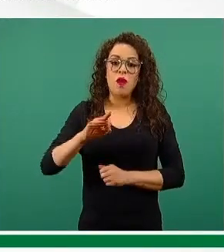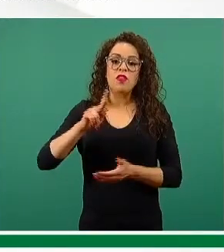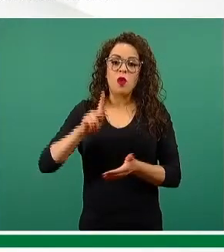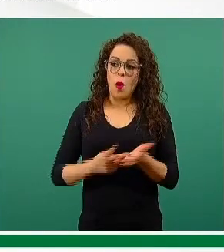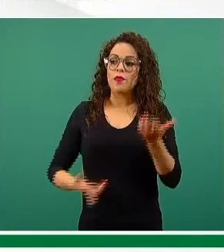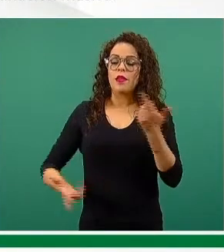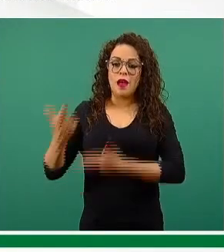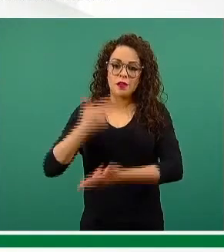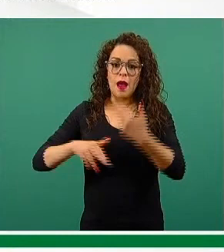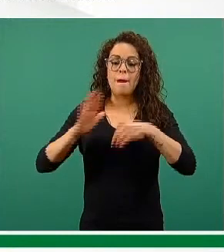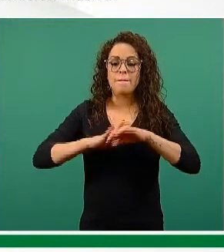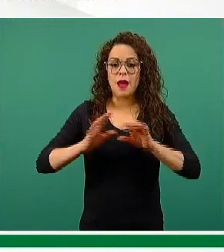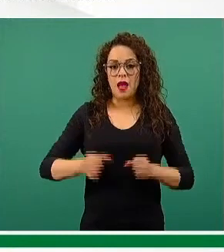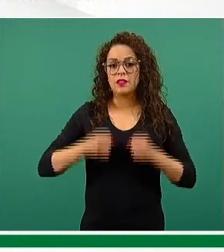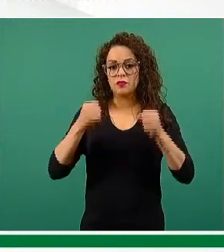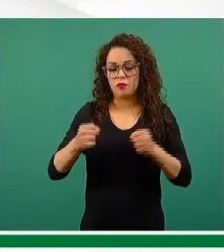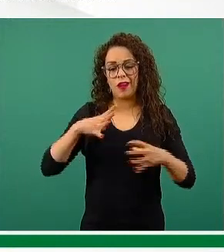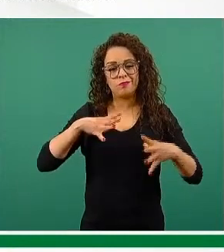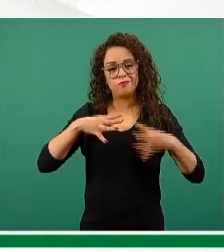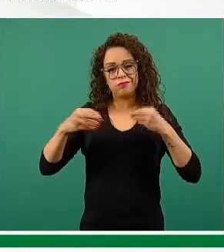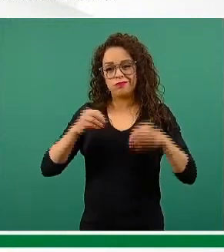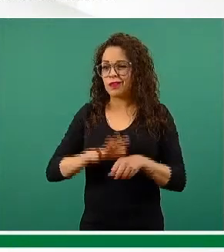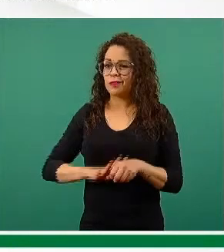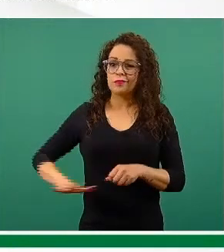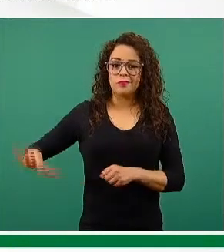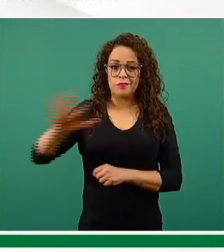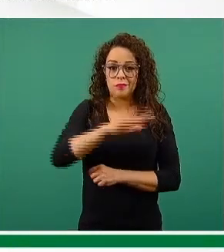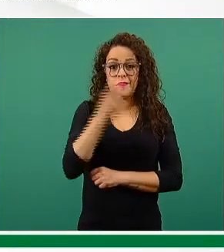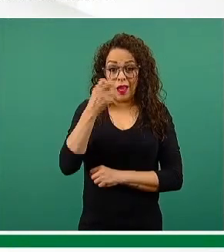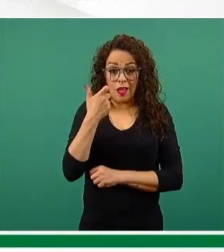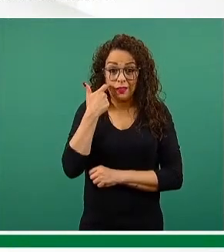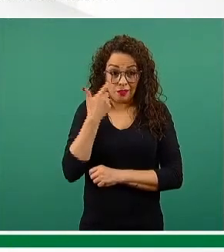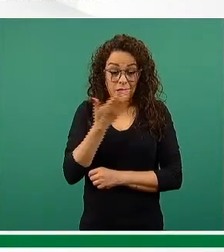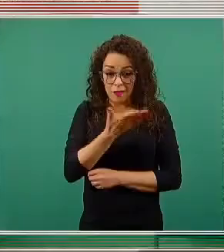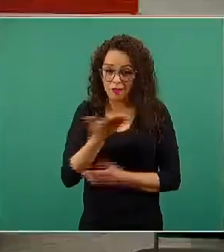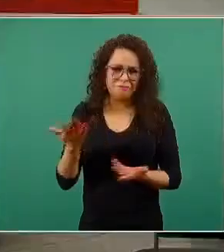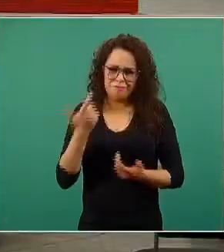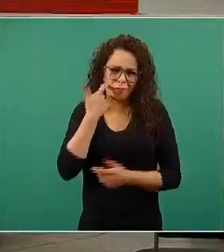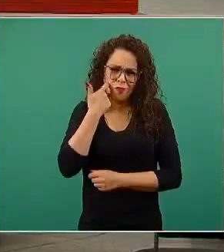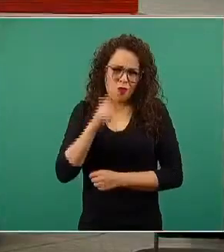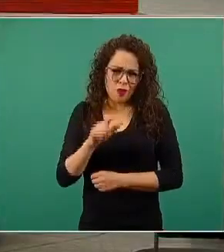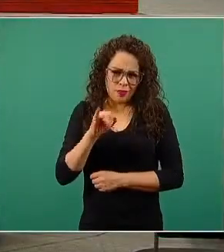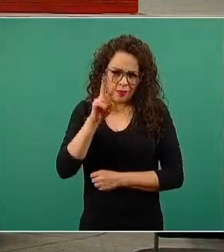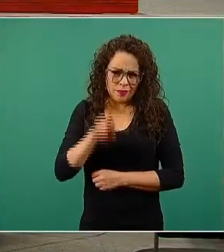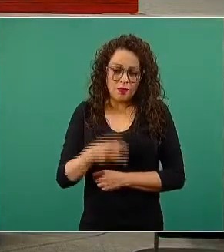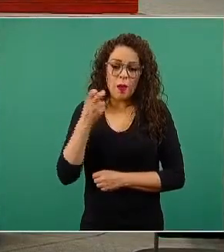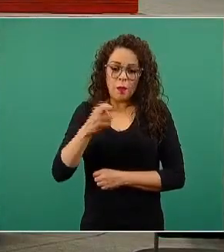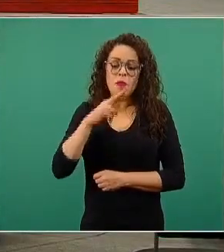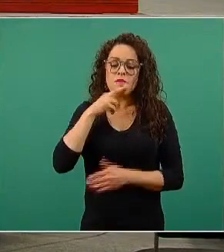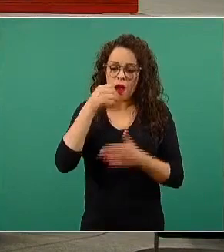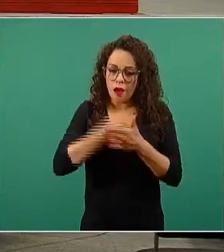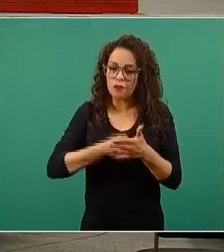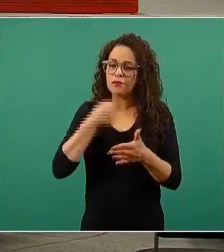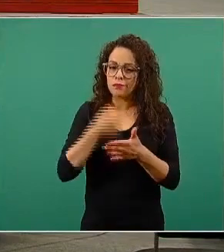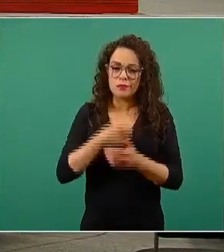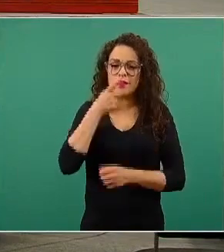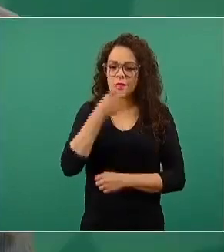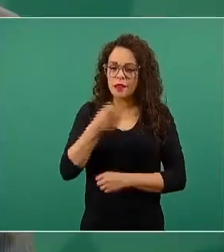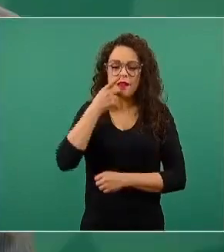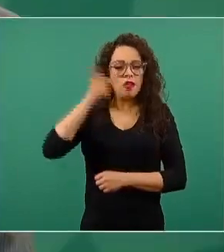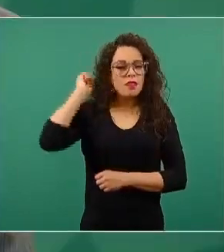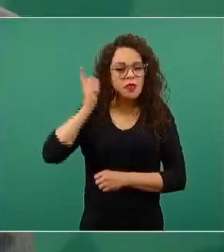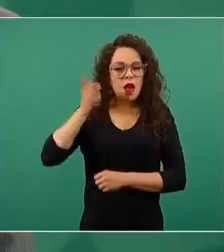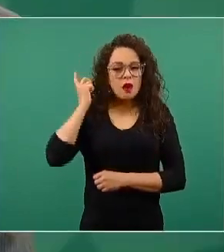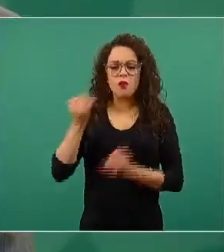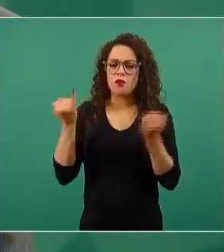una transmisión generalizada, y yo creo que nadie quiere que esto suceda. Por eso insistimos, y así lo hacemos todos los días en San